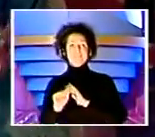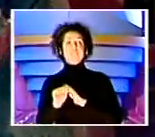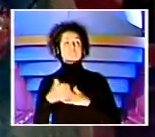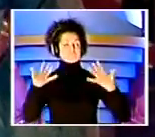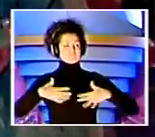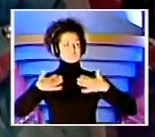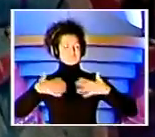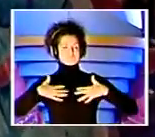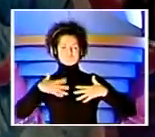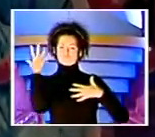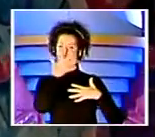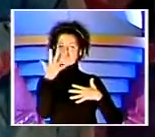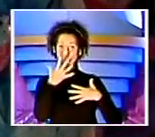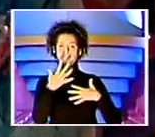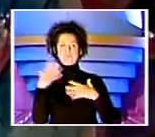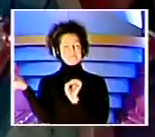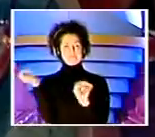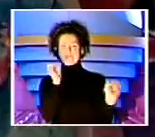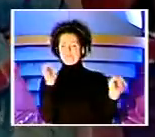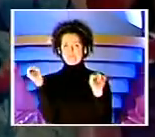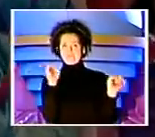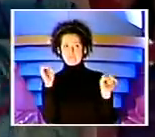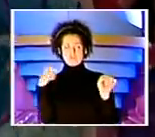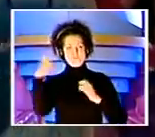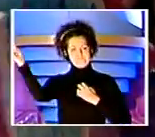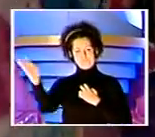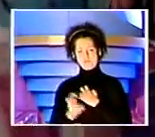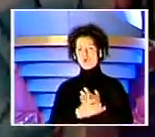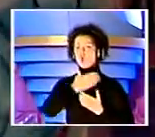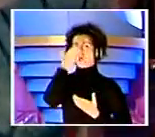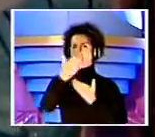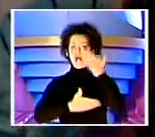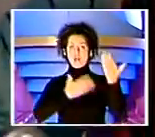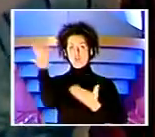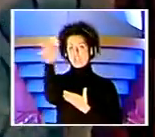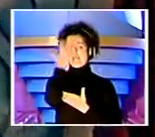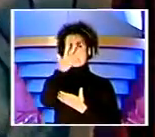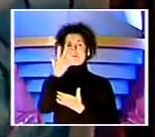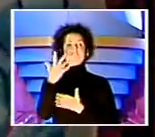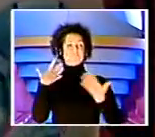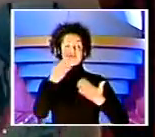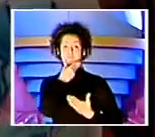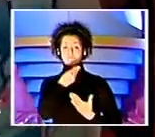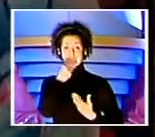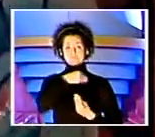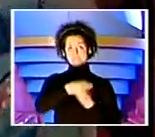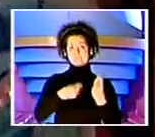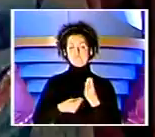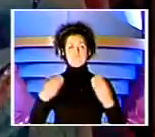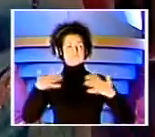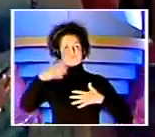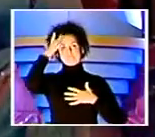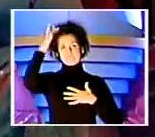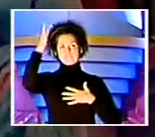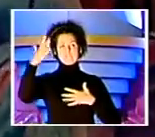desde las heladas tierras de Siberia vengo al color y el calor del carnaval de Las Palmas de Gran Canaria. Con nuestra fantasía de soldado